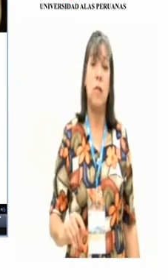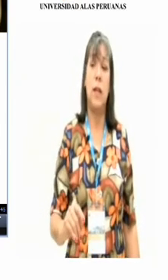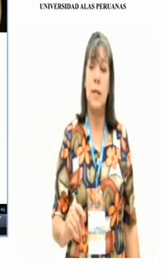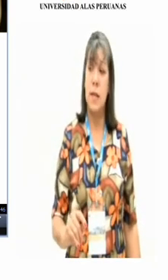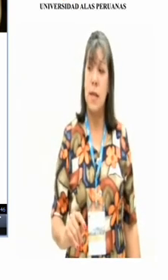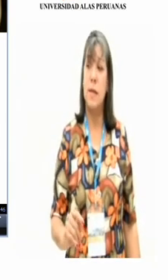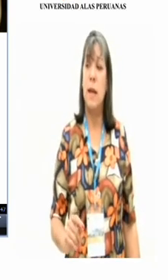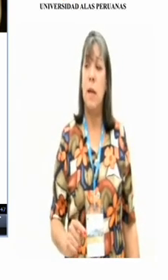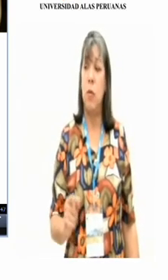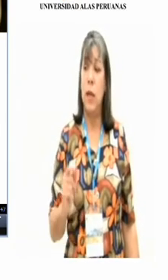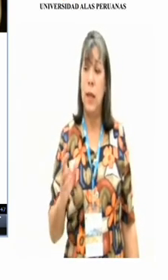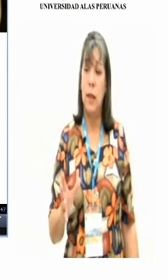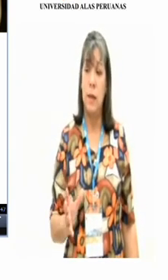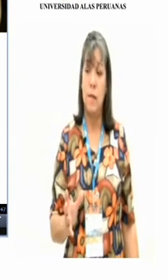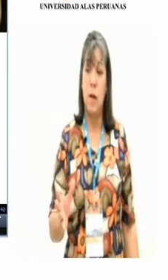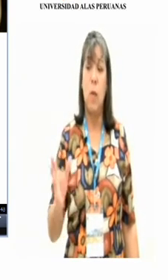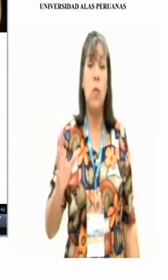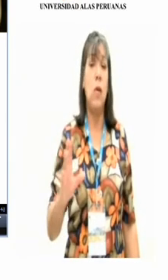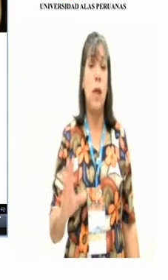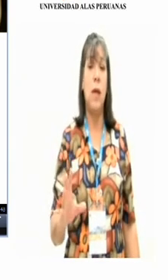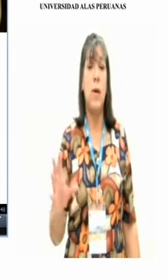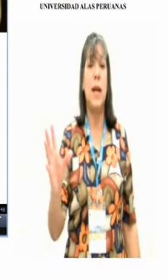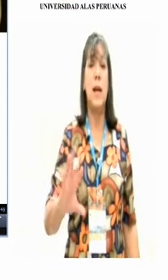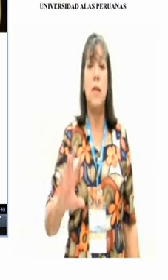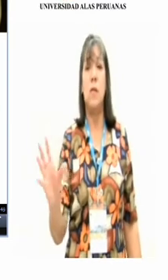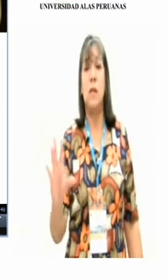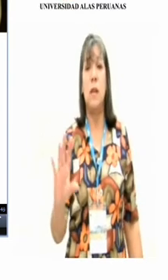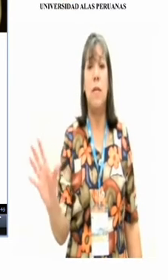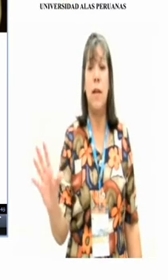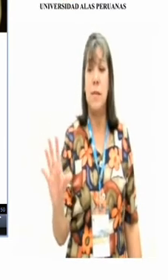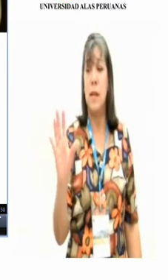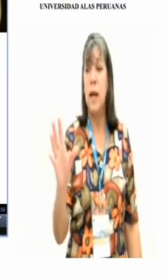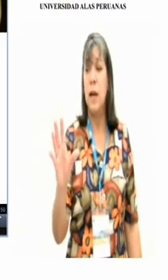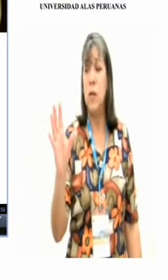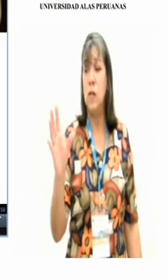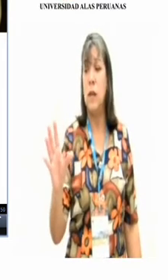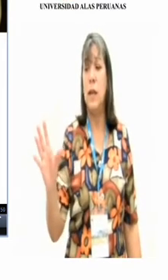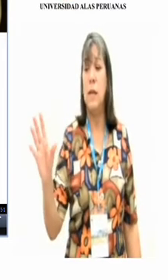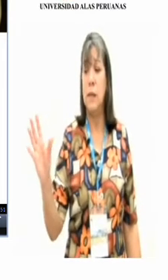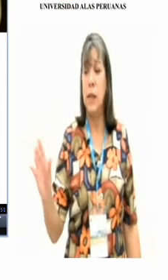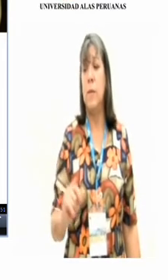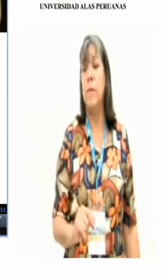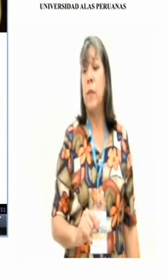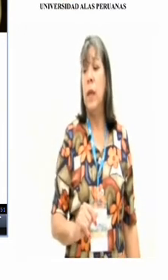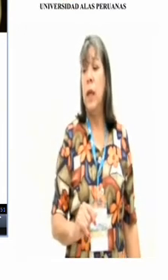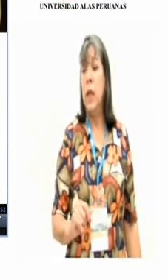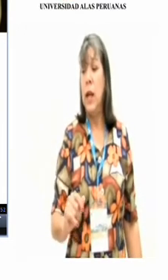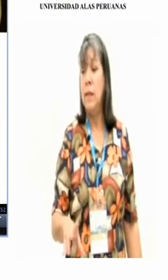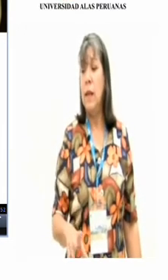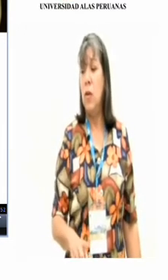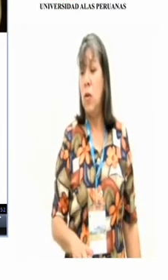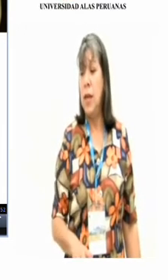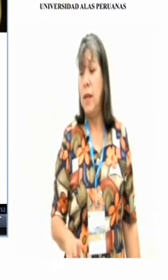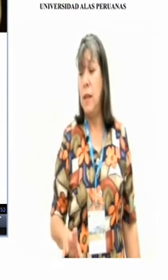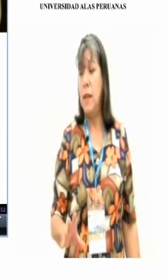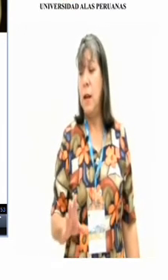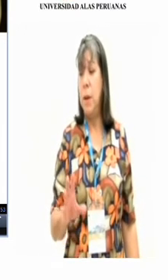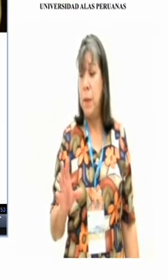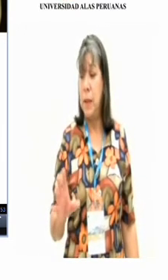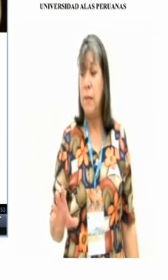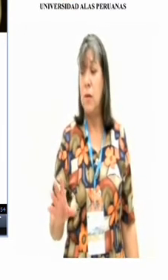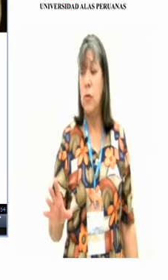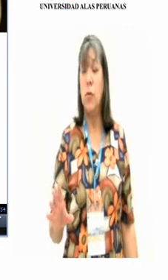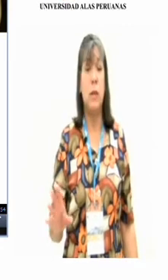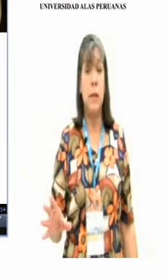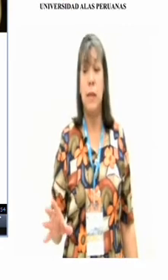planificación y organización de la enseñanza en la modalidad a distancia. Uno de ellos es qué relación se establece entre el docente y las TIC. Las tecnologías,